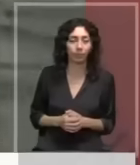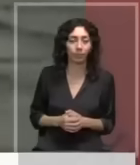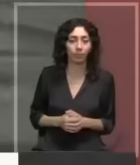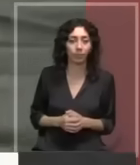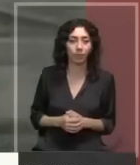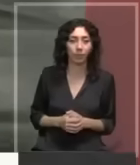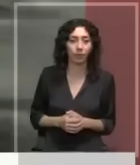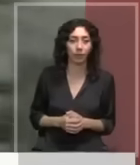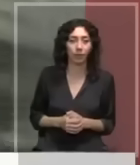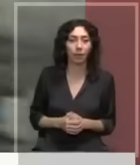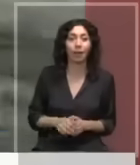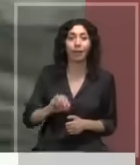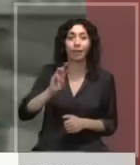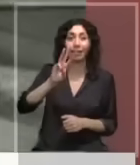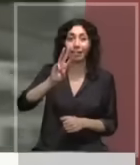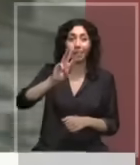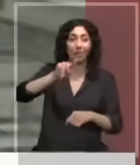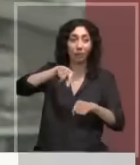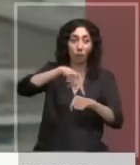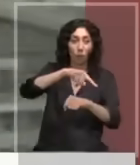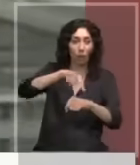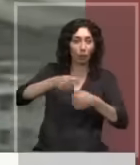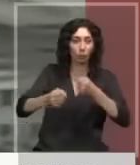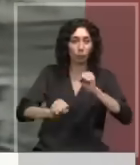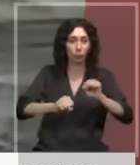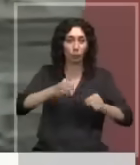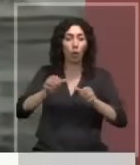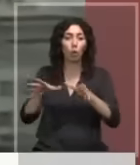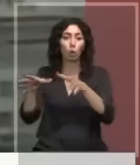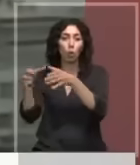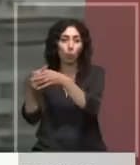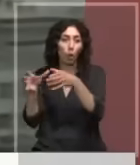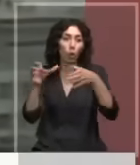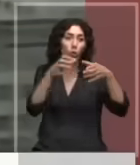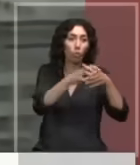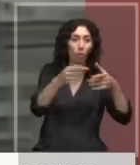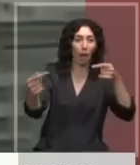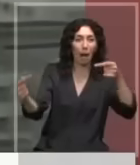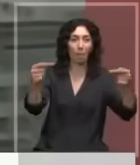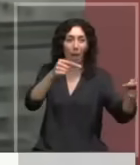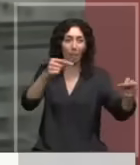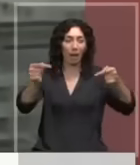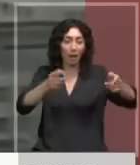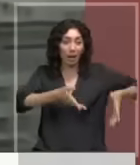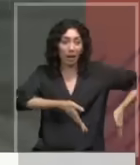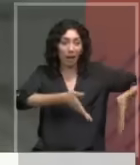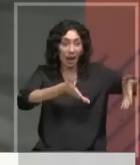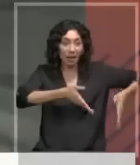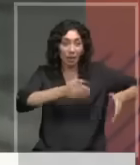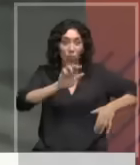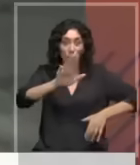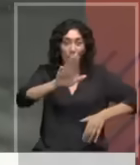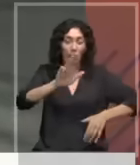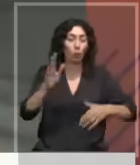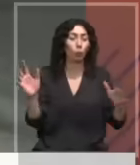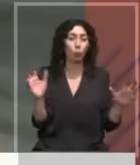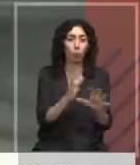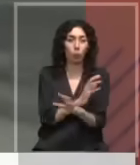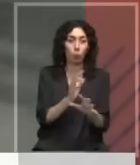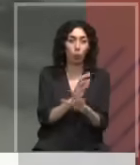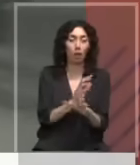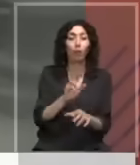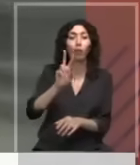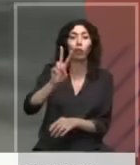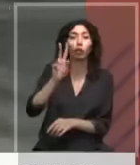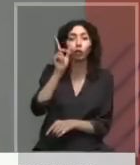Foram três horas de tensão. Uma briga entre grupos rivais transformou o pavilhão 9 no inferno. El 2 de